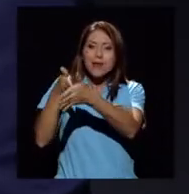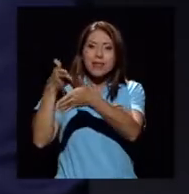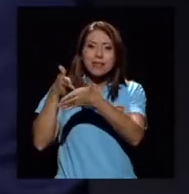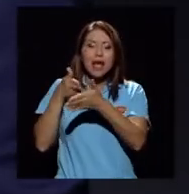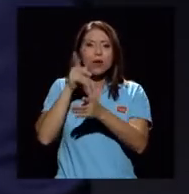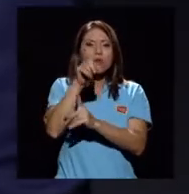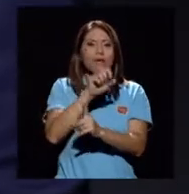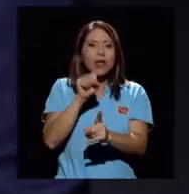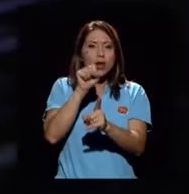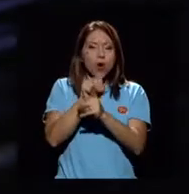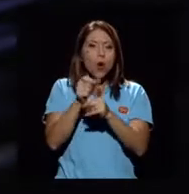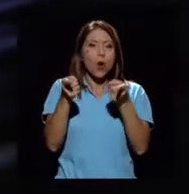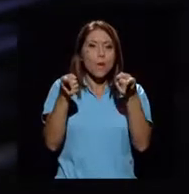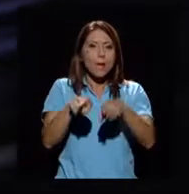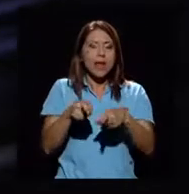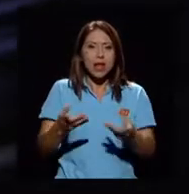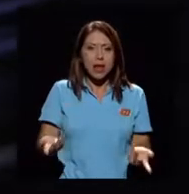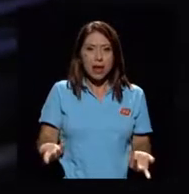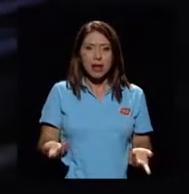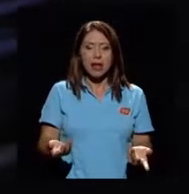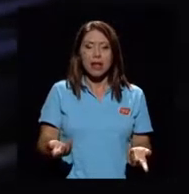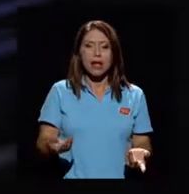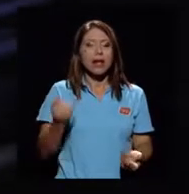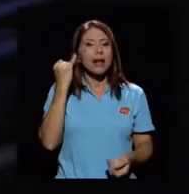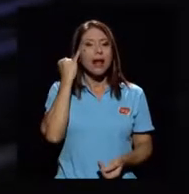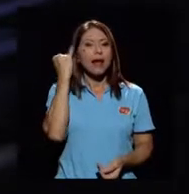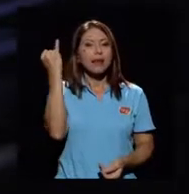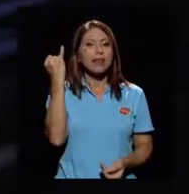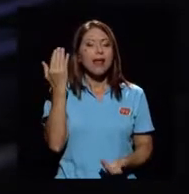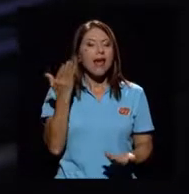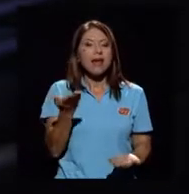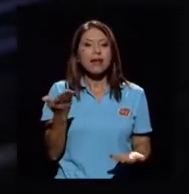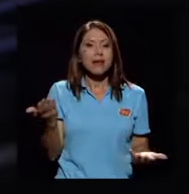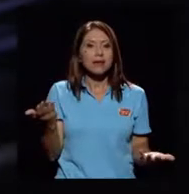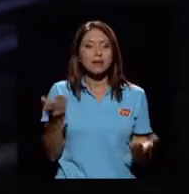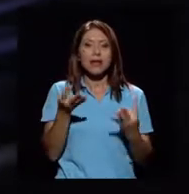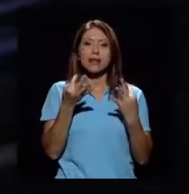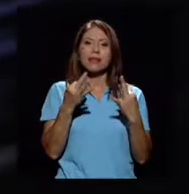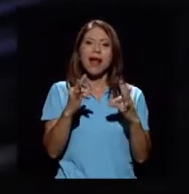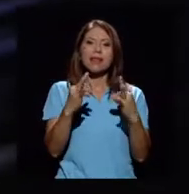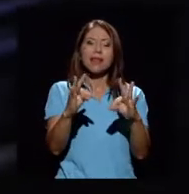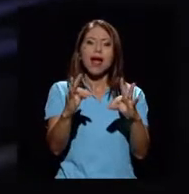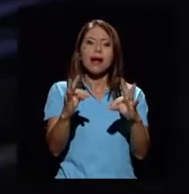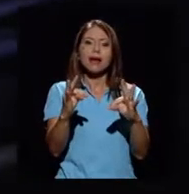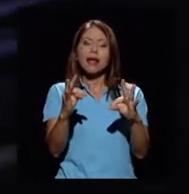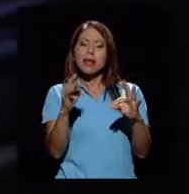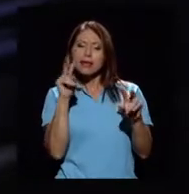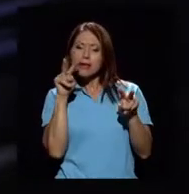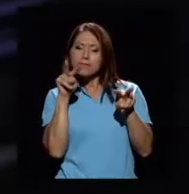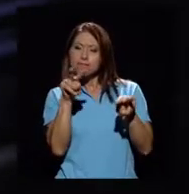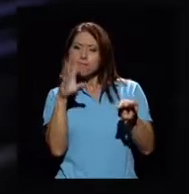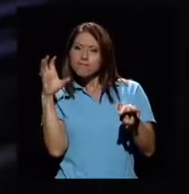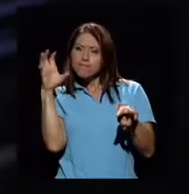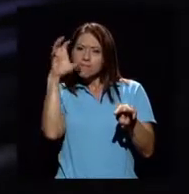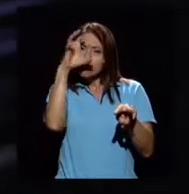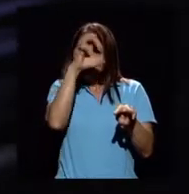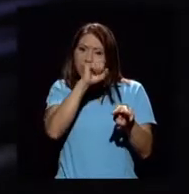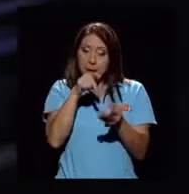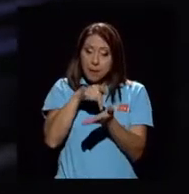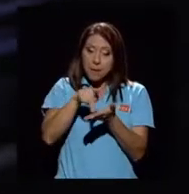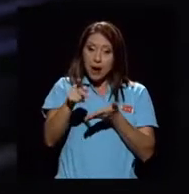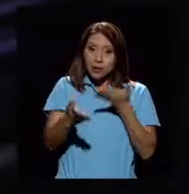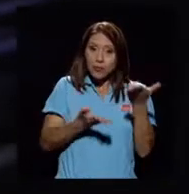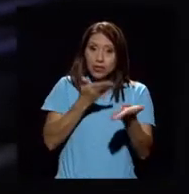fenómeno, ¿verdad? Y la idea ahí era tratar de aislar cuál fue realmente el efecto de los pagos de